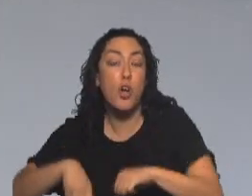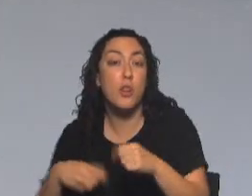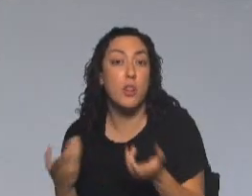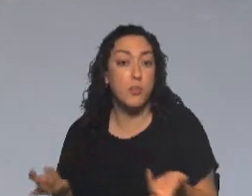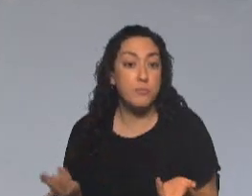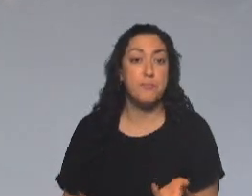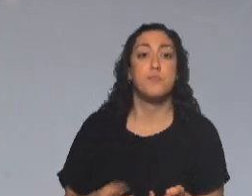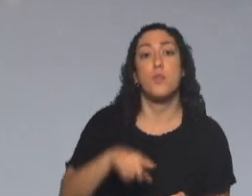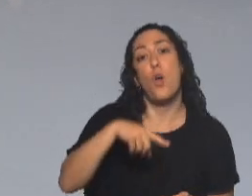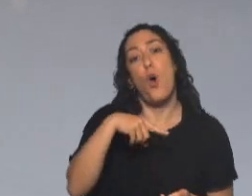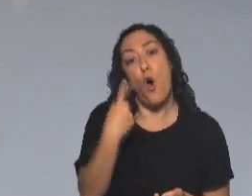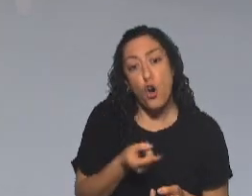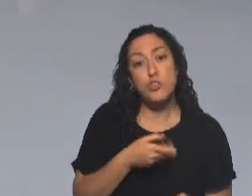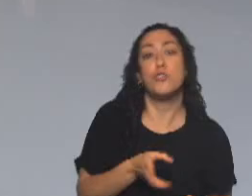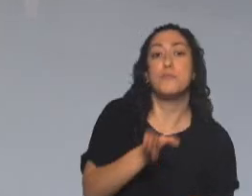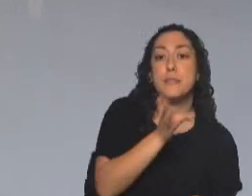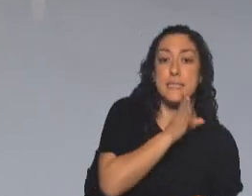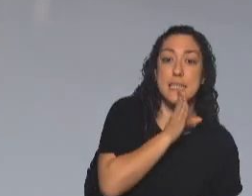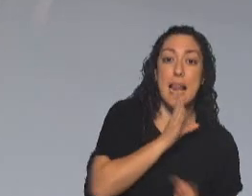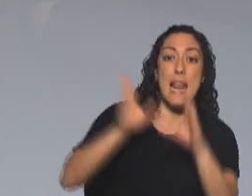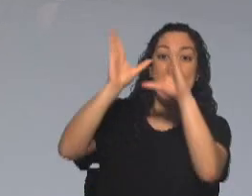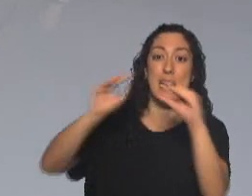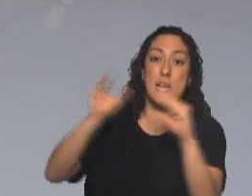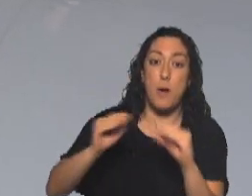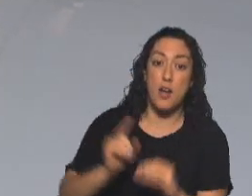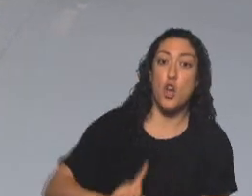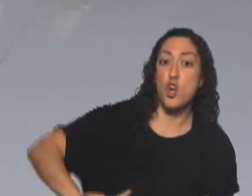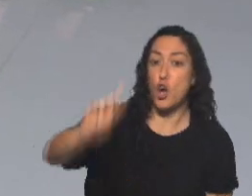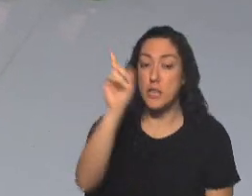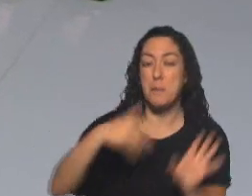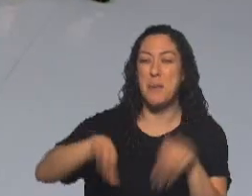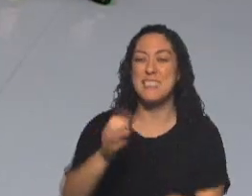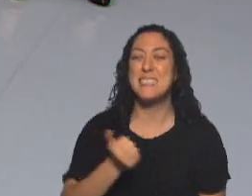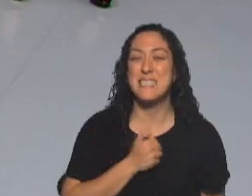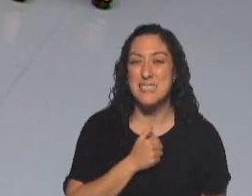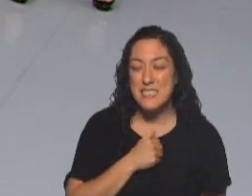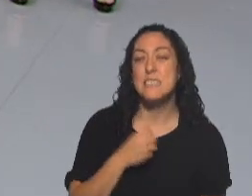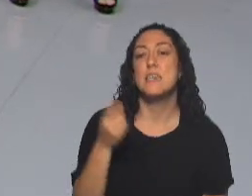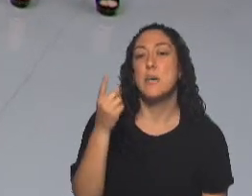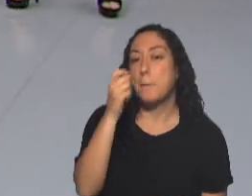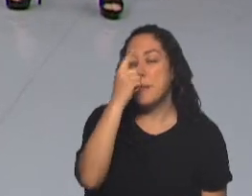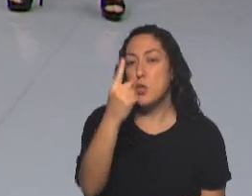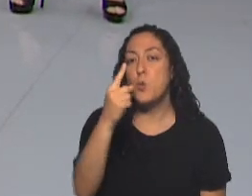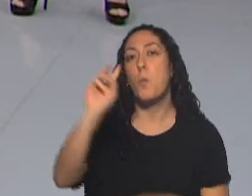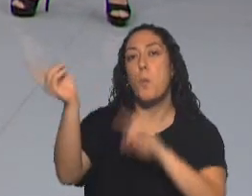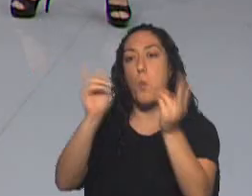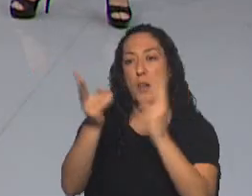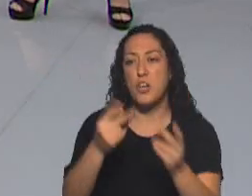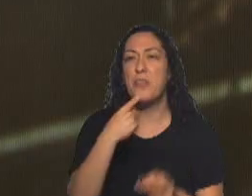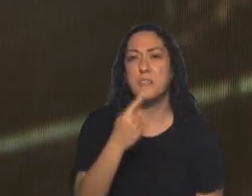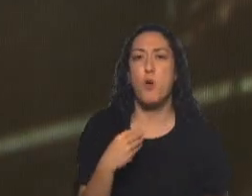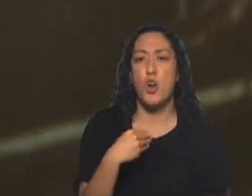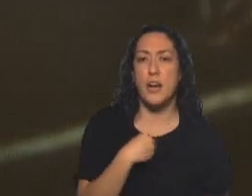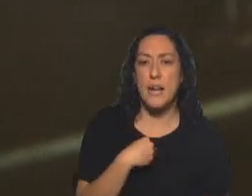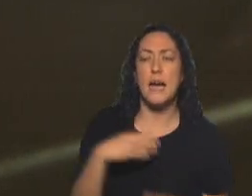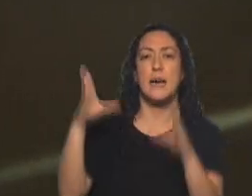de Israel al norte del Líbano, en una zona de mayoría cristiana, y hasta el momento 21 muertos. ¿Por qué remarcamos que es el